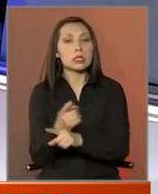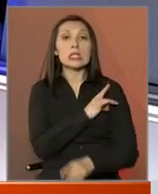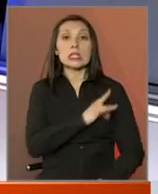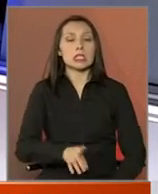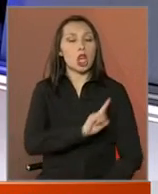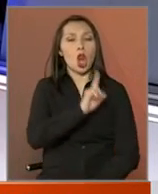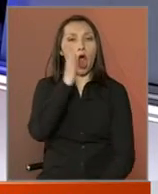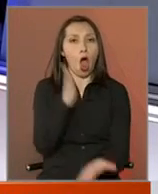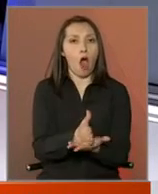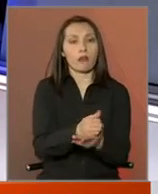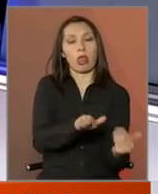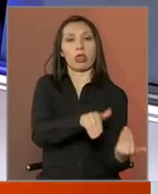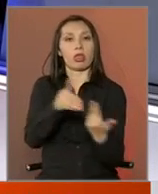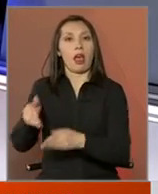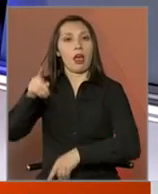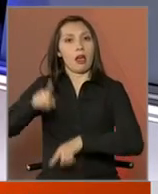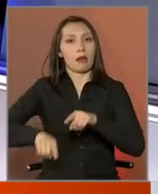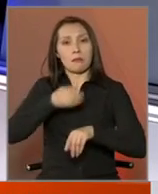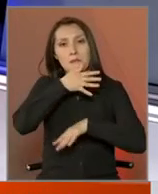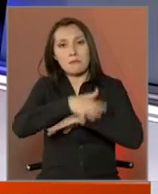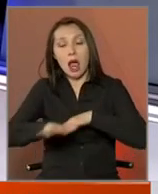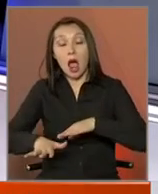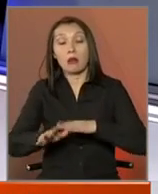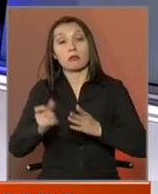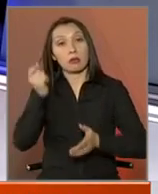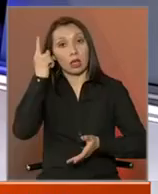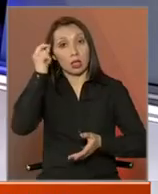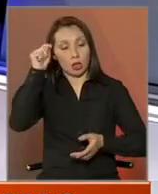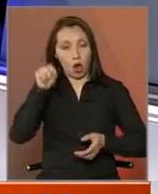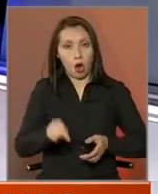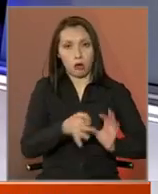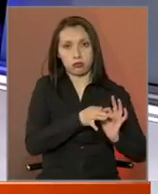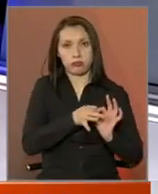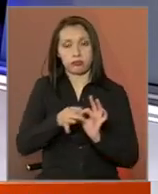no está obligado a ceder territorio según la interpretación que ha hecho hoy nuestra Cancillería.